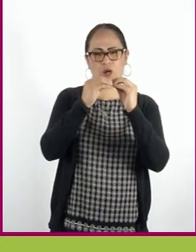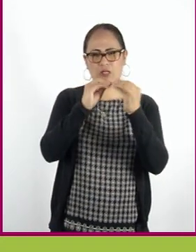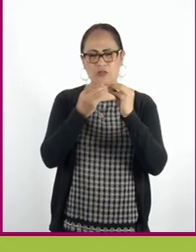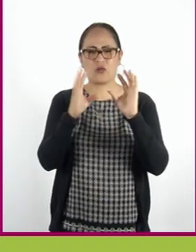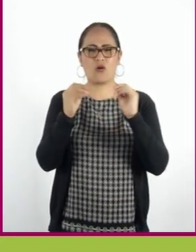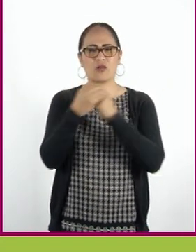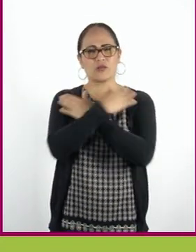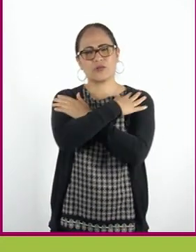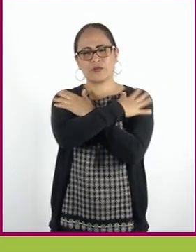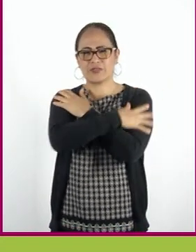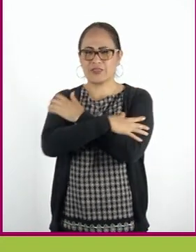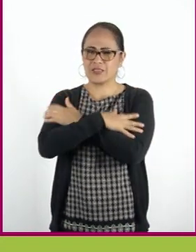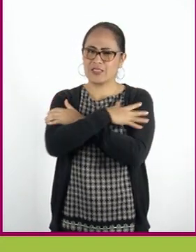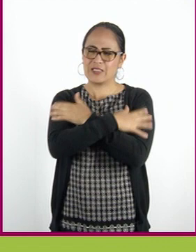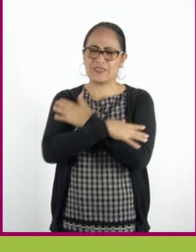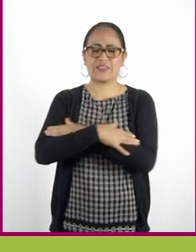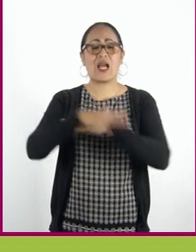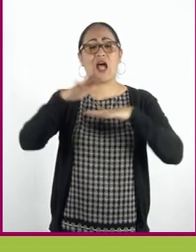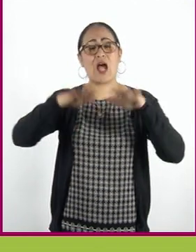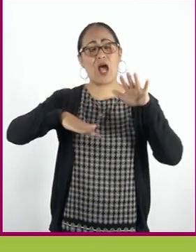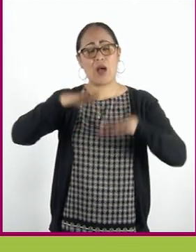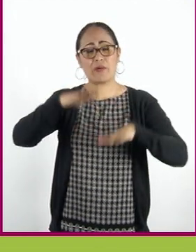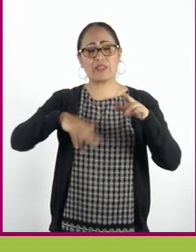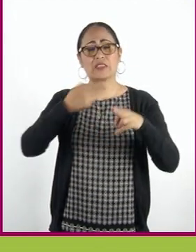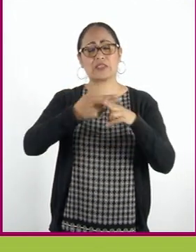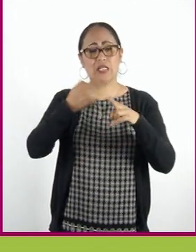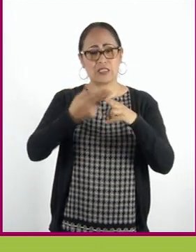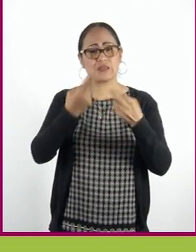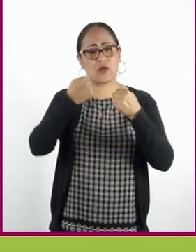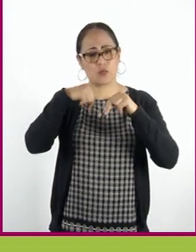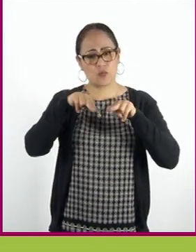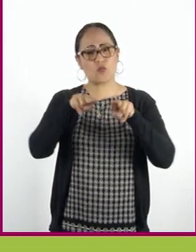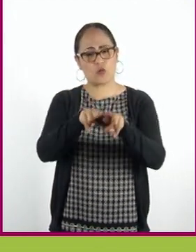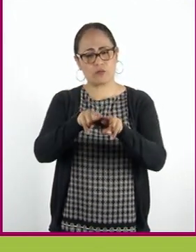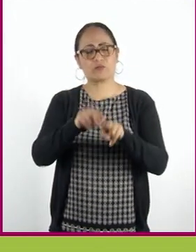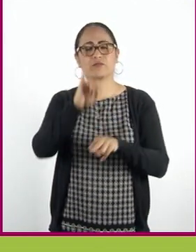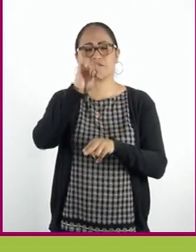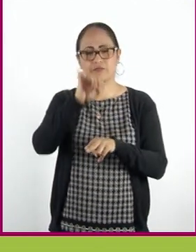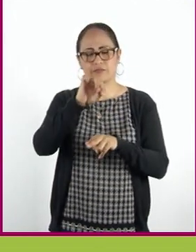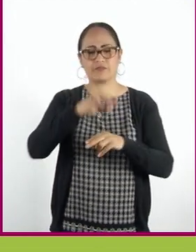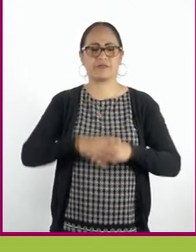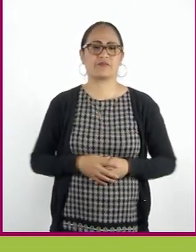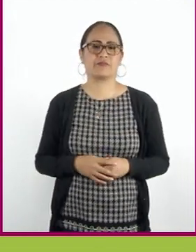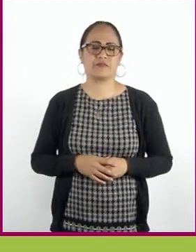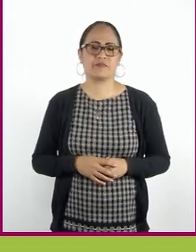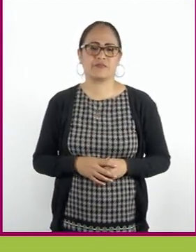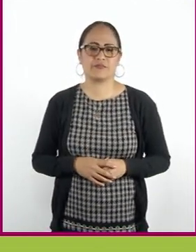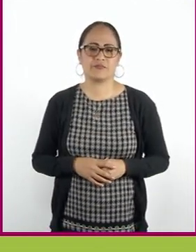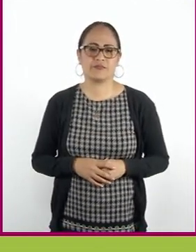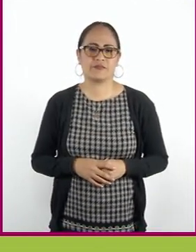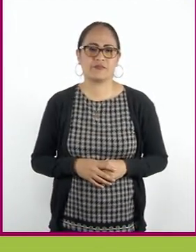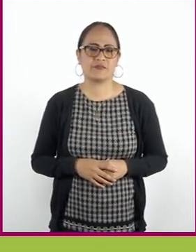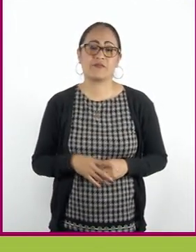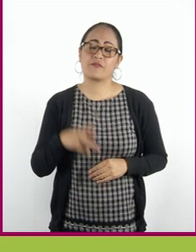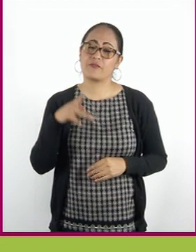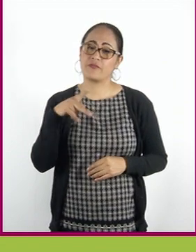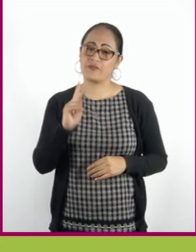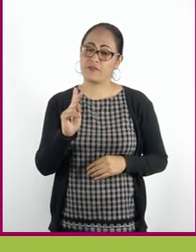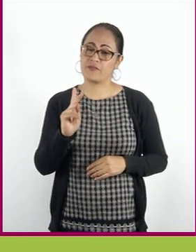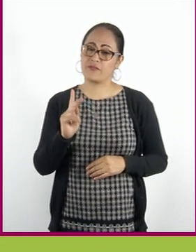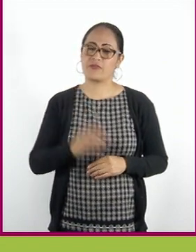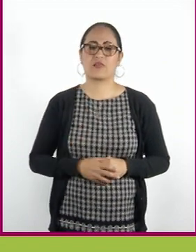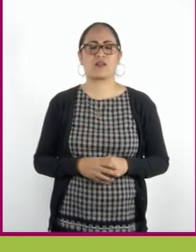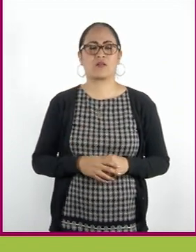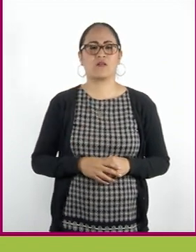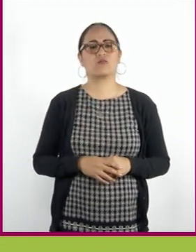caricias, llegando en ocasiones hasta las relaciones sexuales. Pero, si bien las